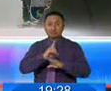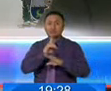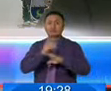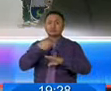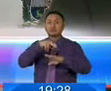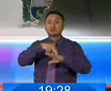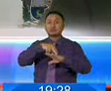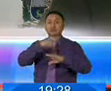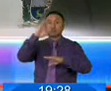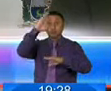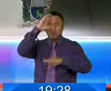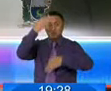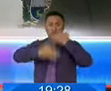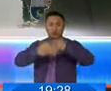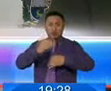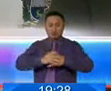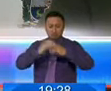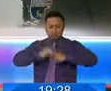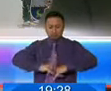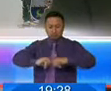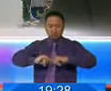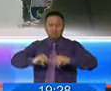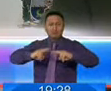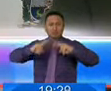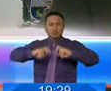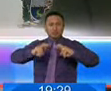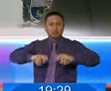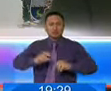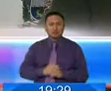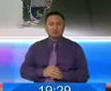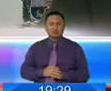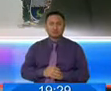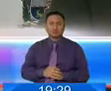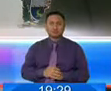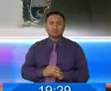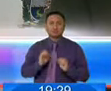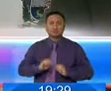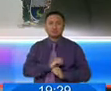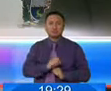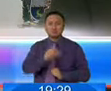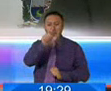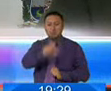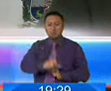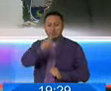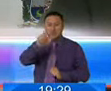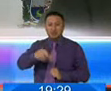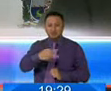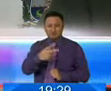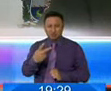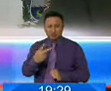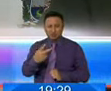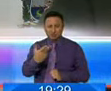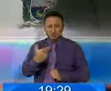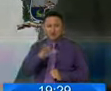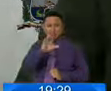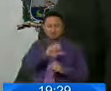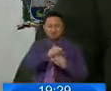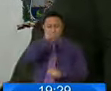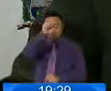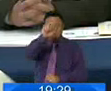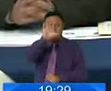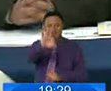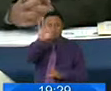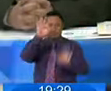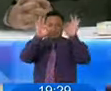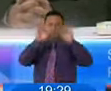Policía Judicial a continuar con el trabajo investigativo desplegado en territorio para identificar estas estructuras que se han dedicado a este